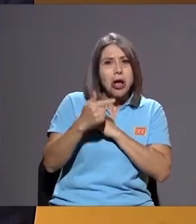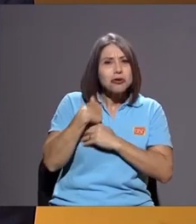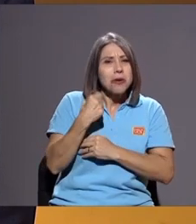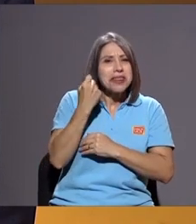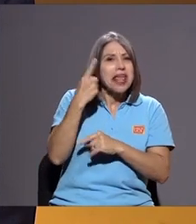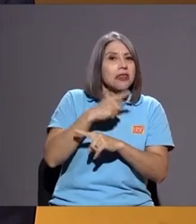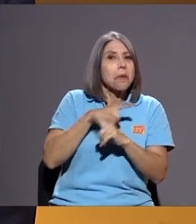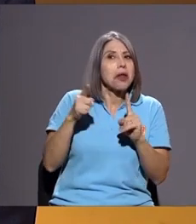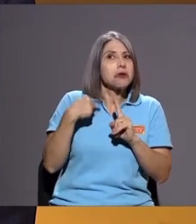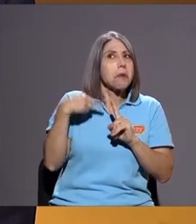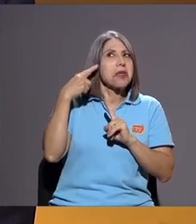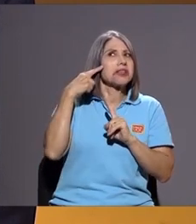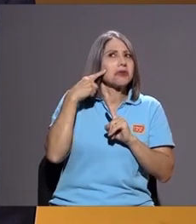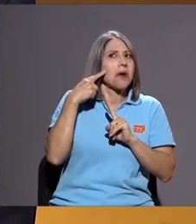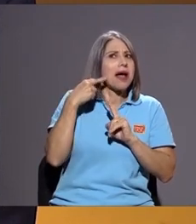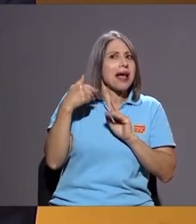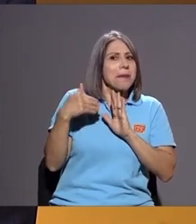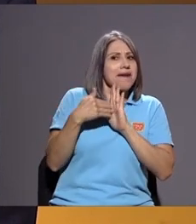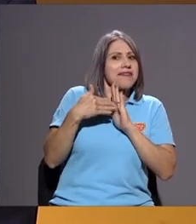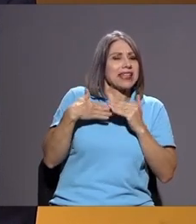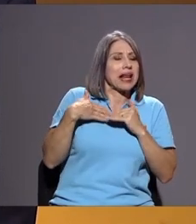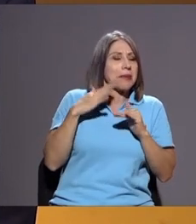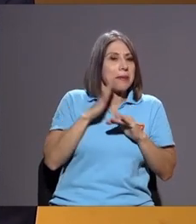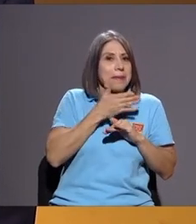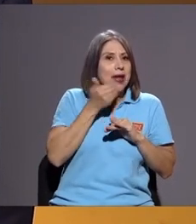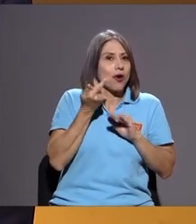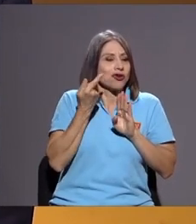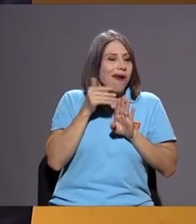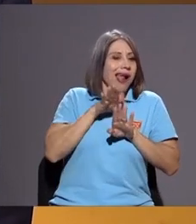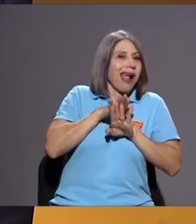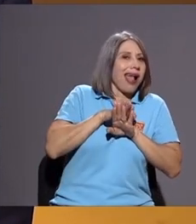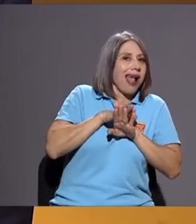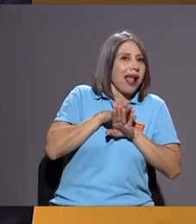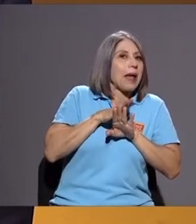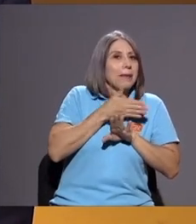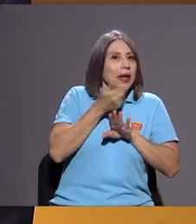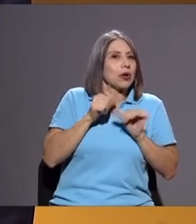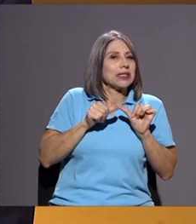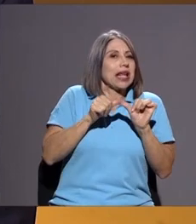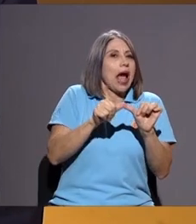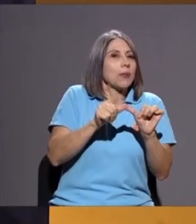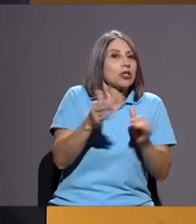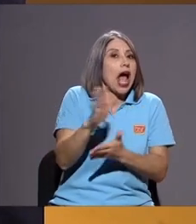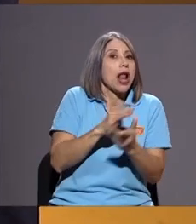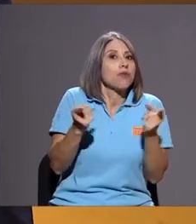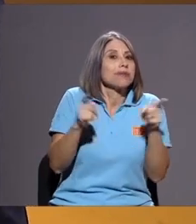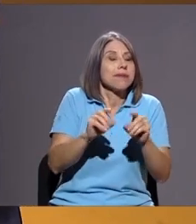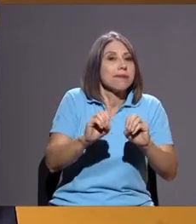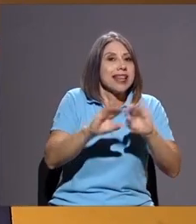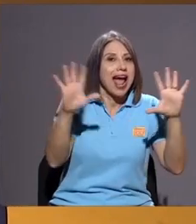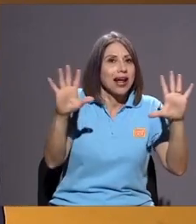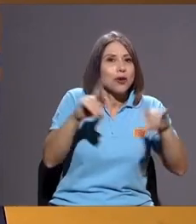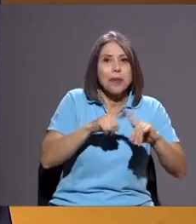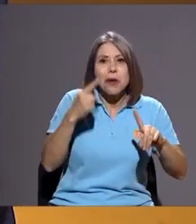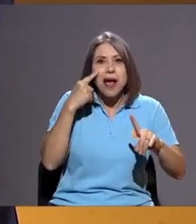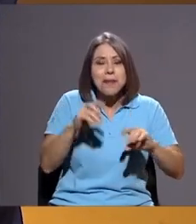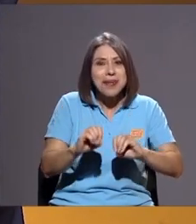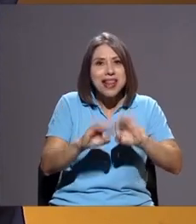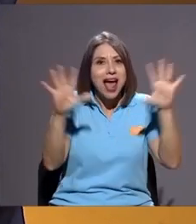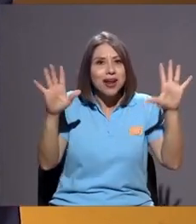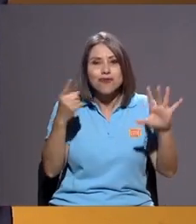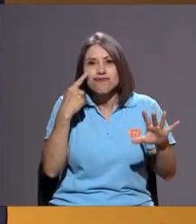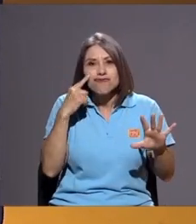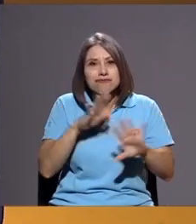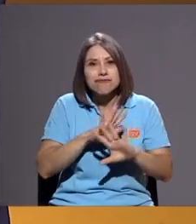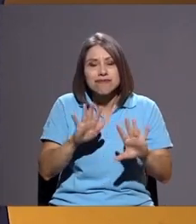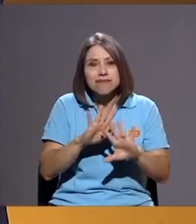mejor es cuando la cabeza y sigamos como estamos porque tal vez en algún momento tenemos algún milagro y esos milagros y me cuesta